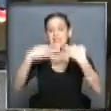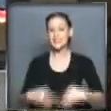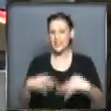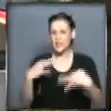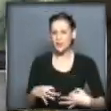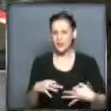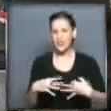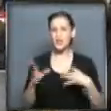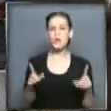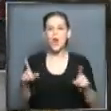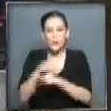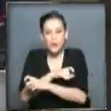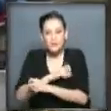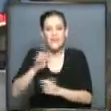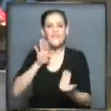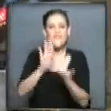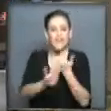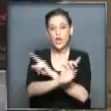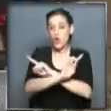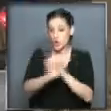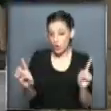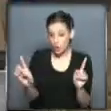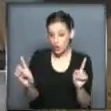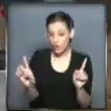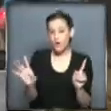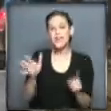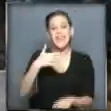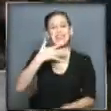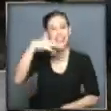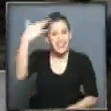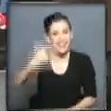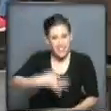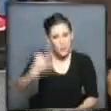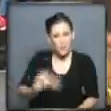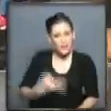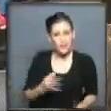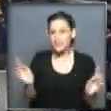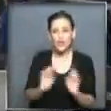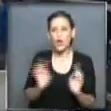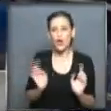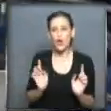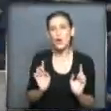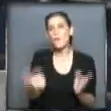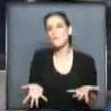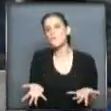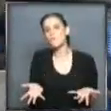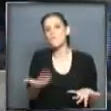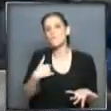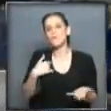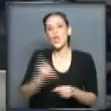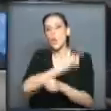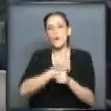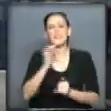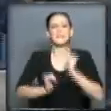Si efectivamente el problema fue que no frenaban, realmente no va a haber ningún tipo de